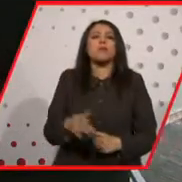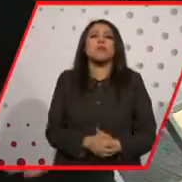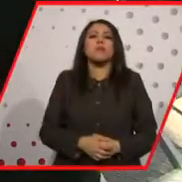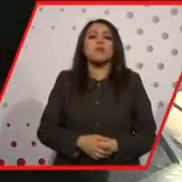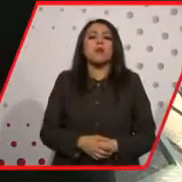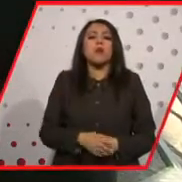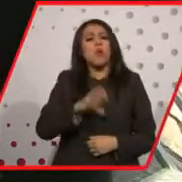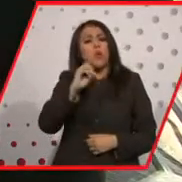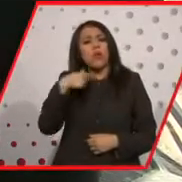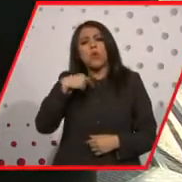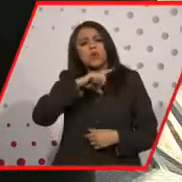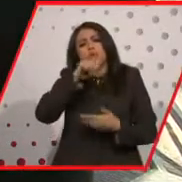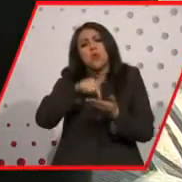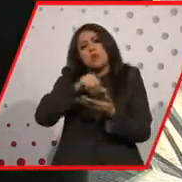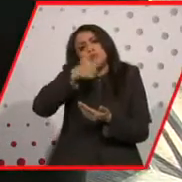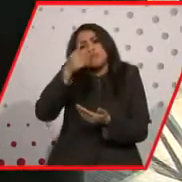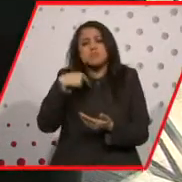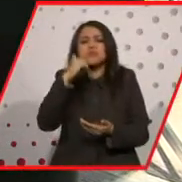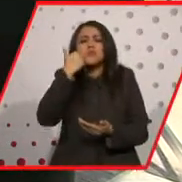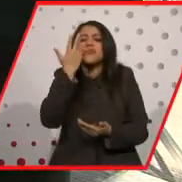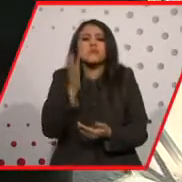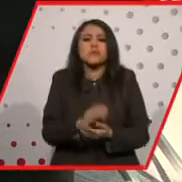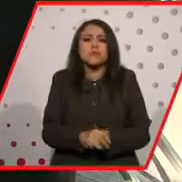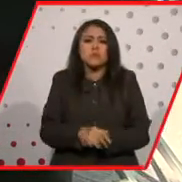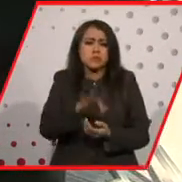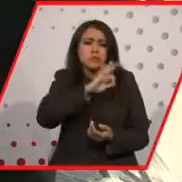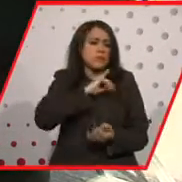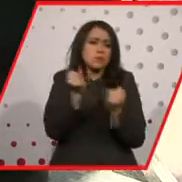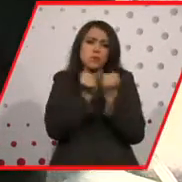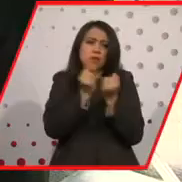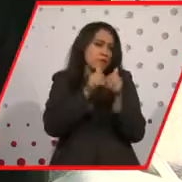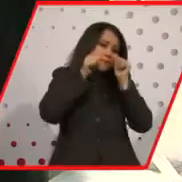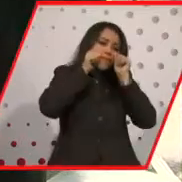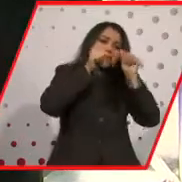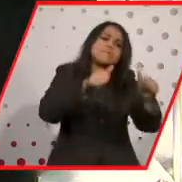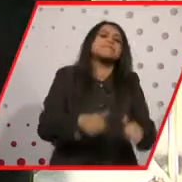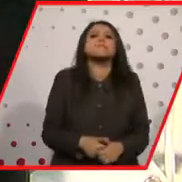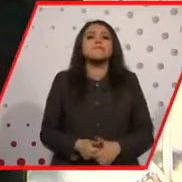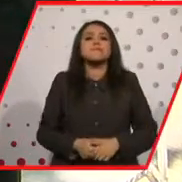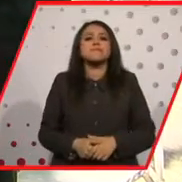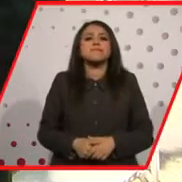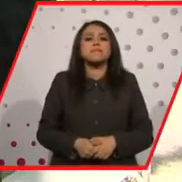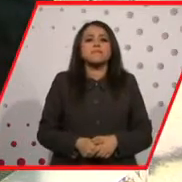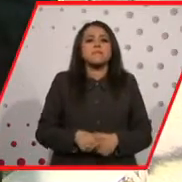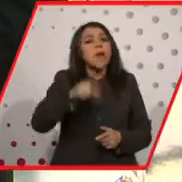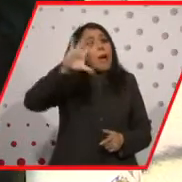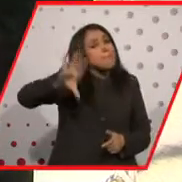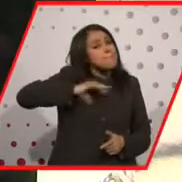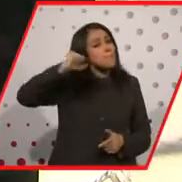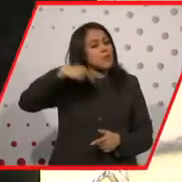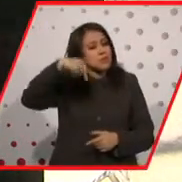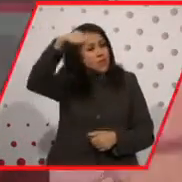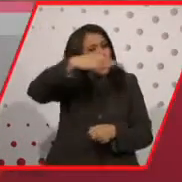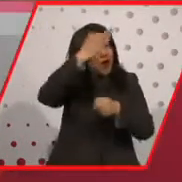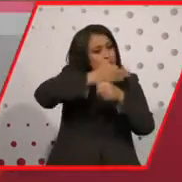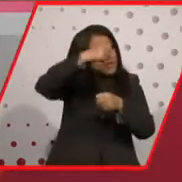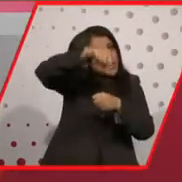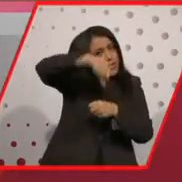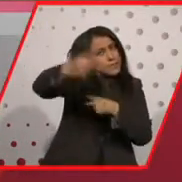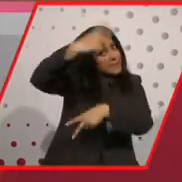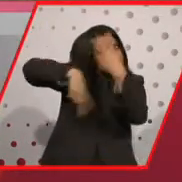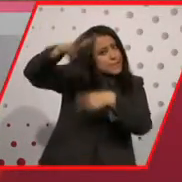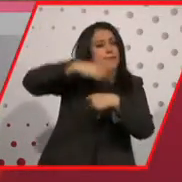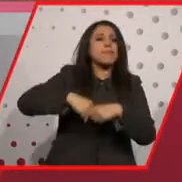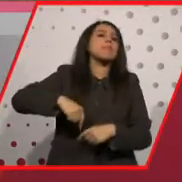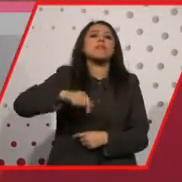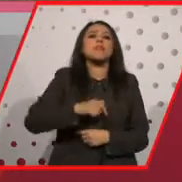si no, en cualquier centro de atención, estamos a su disposición. Perfecto. Señor Garralda, aproveche que están con nosotros. Gracias, Jaime Hernández Martínez,